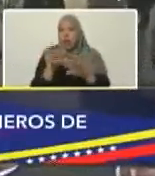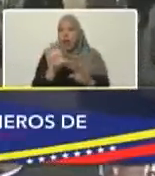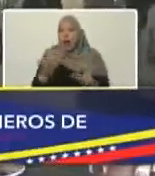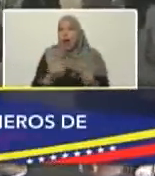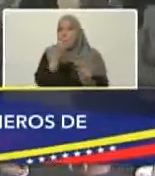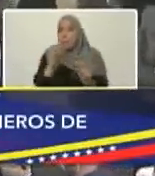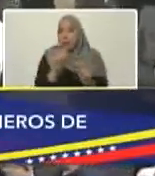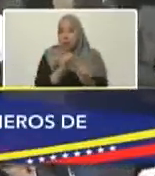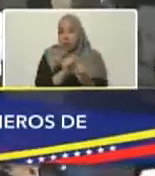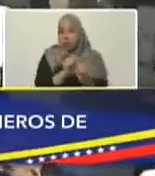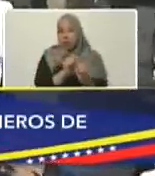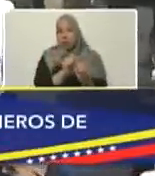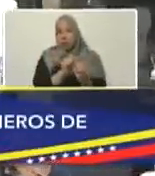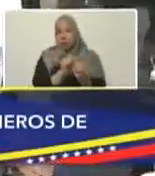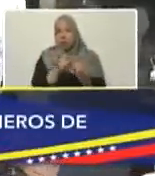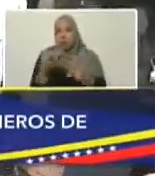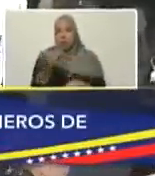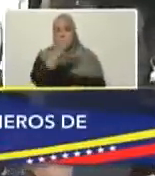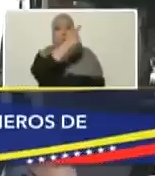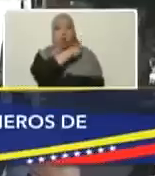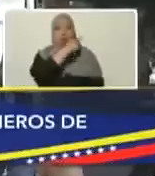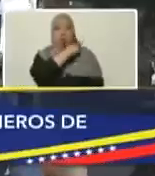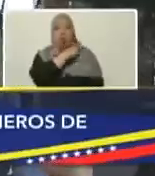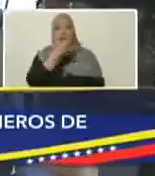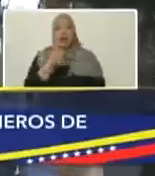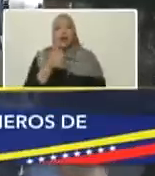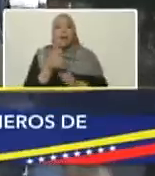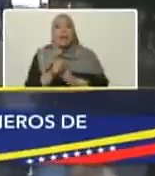Al grado de coronel y capitán de navío.